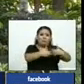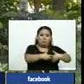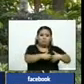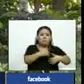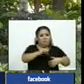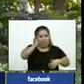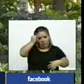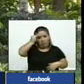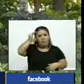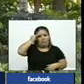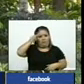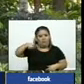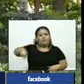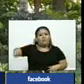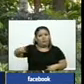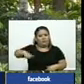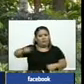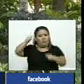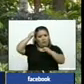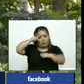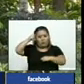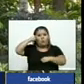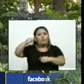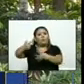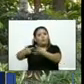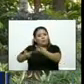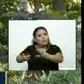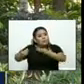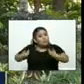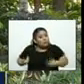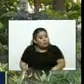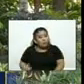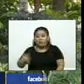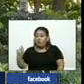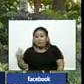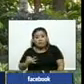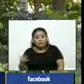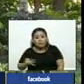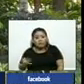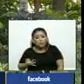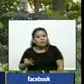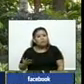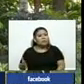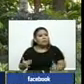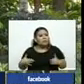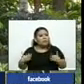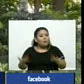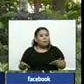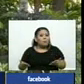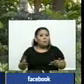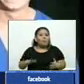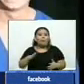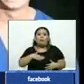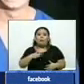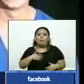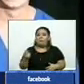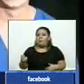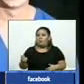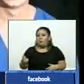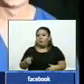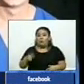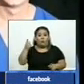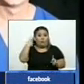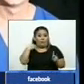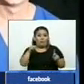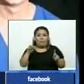éramos conscientes de nuestros derechos, de nuestras necesidades, que van más allá de solo tener ingresos.